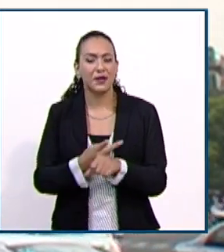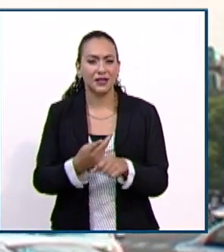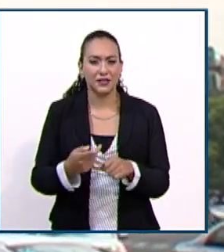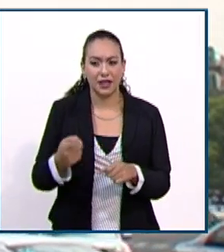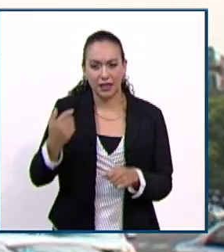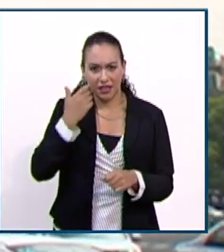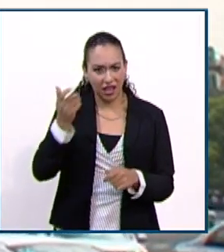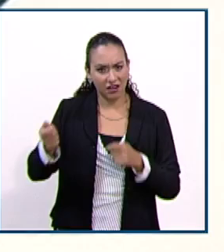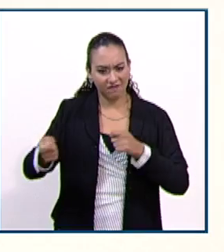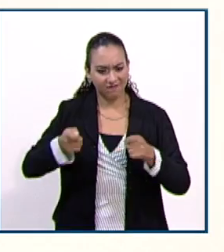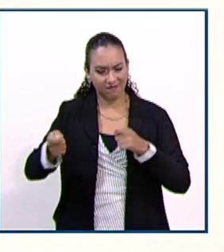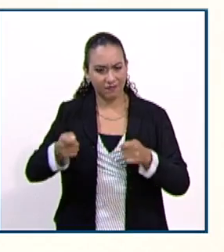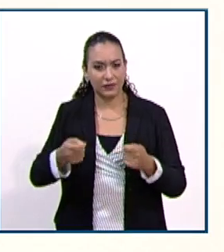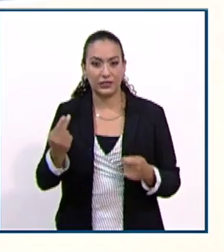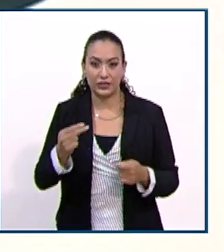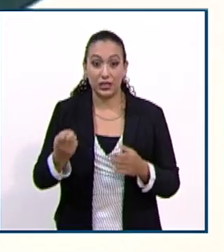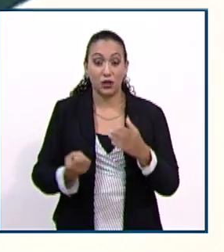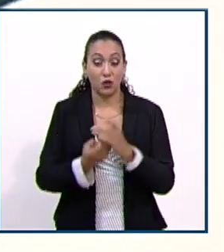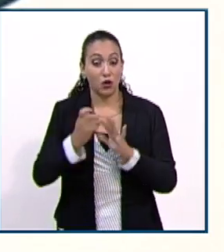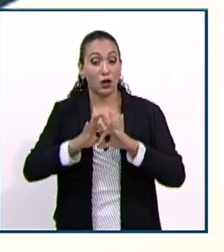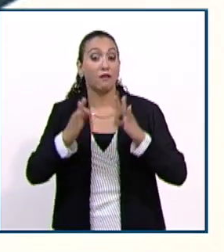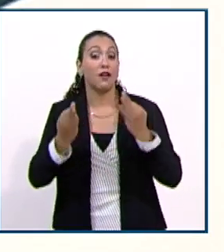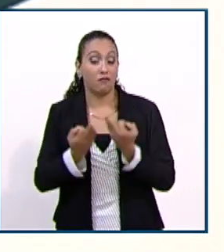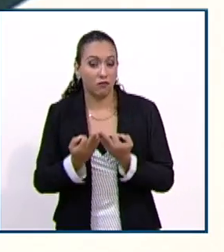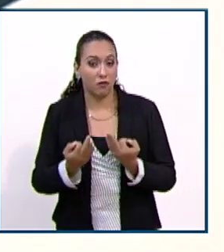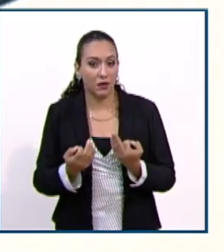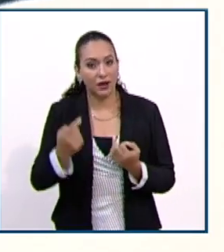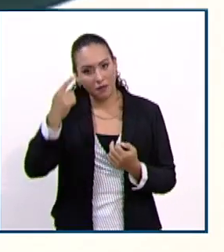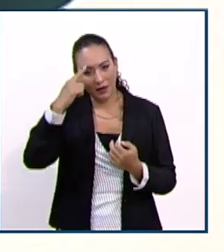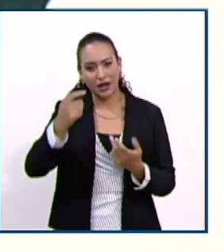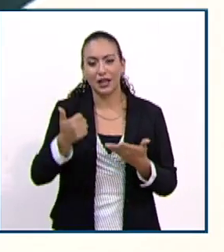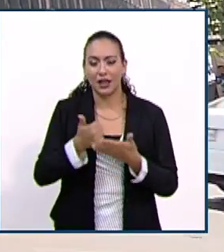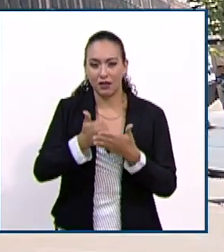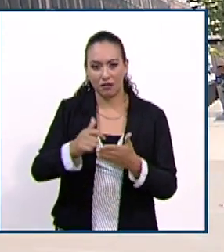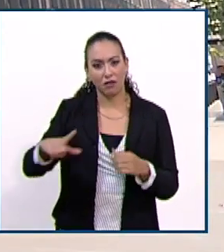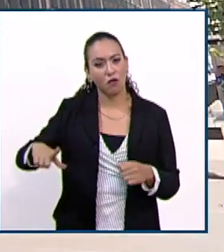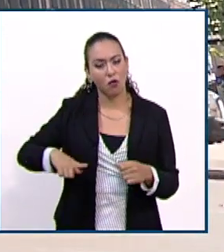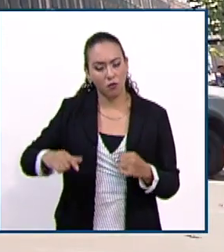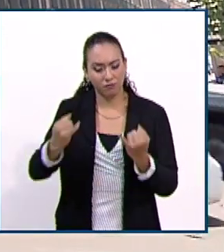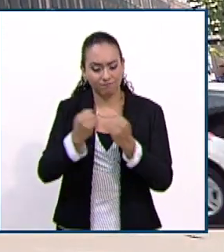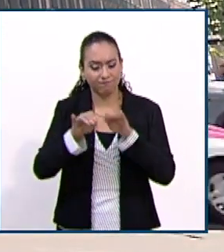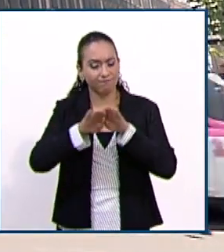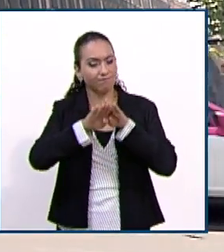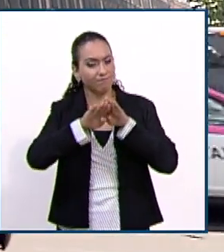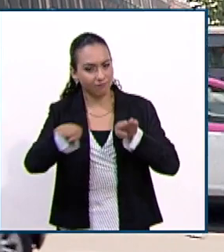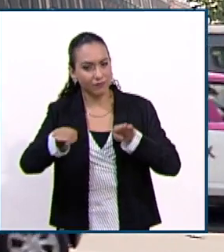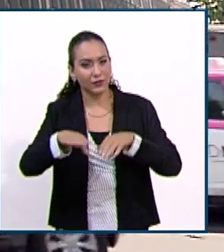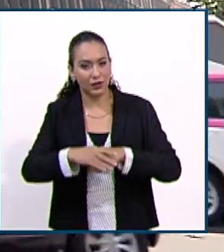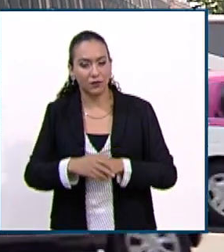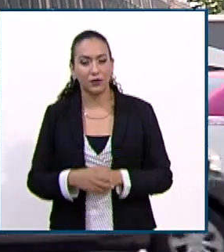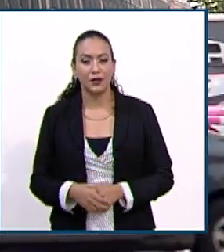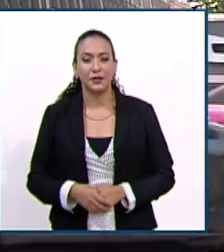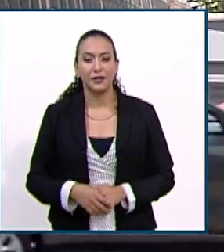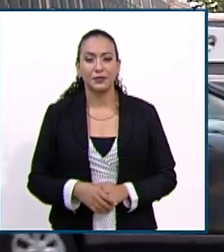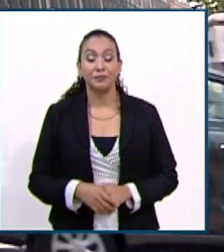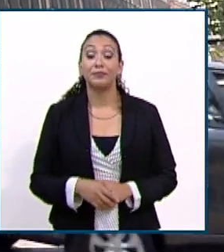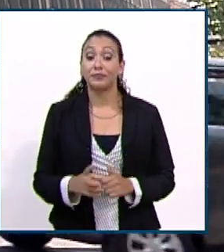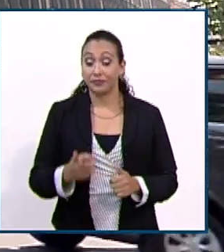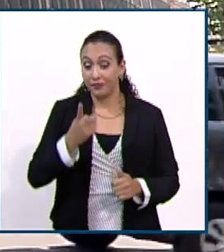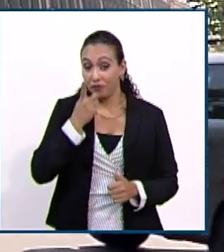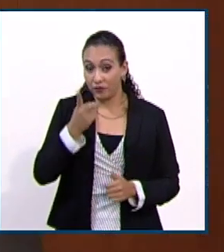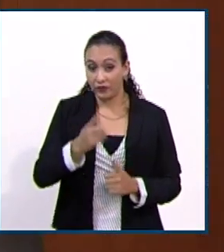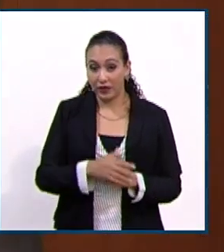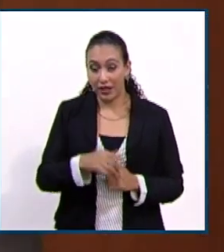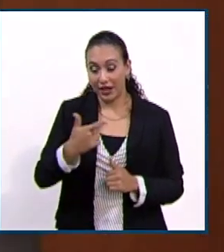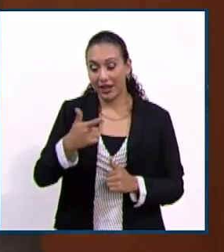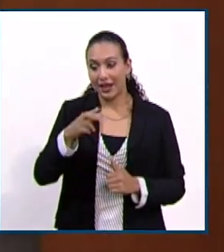es necesario pensar en un nuevo modelo que garantice la gobernabilidad democrática y la racionalización del poder. Así lo señaló